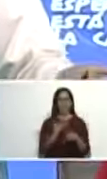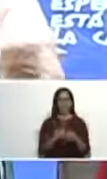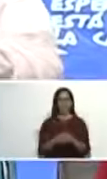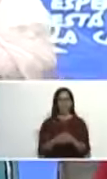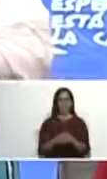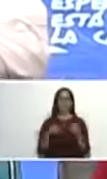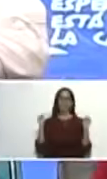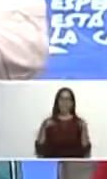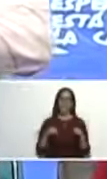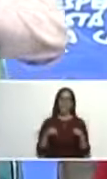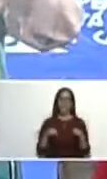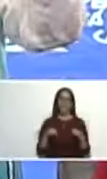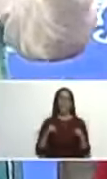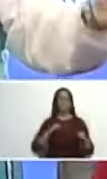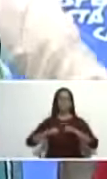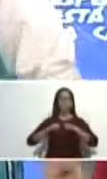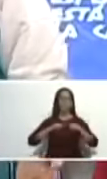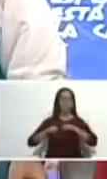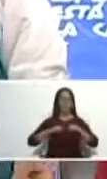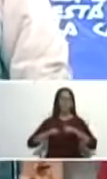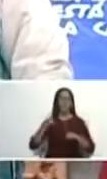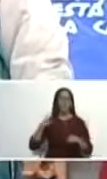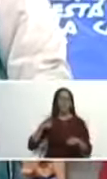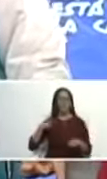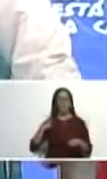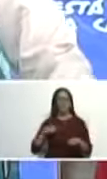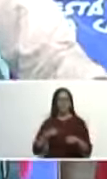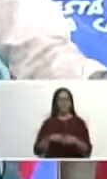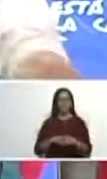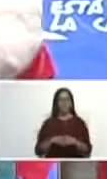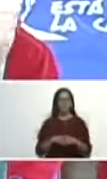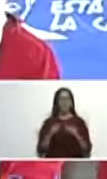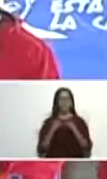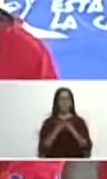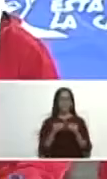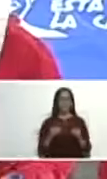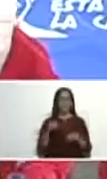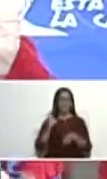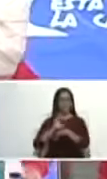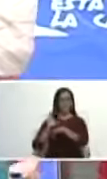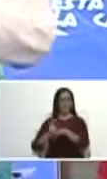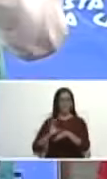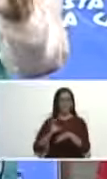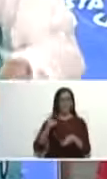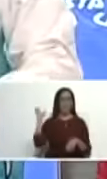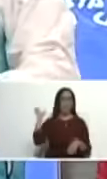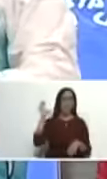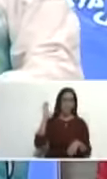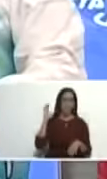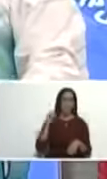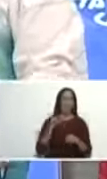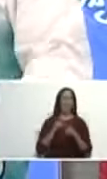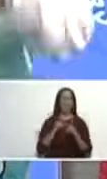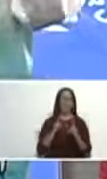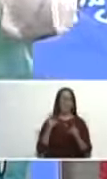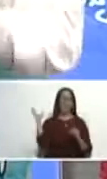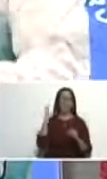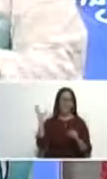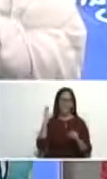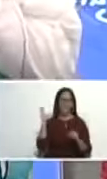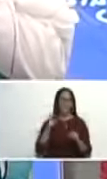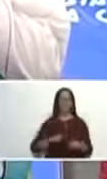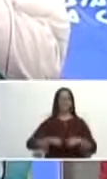de esta inmensa movilización que hemos tenido en todas las ciudades del país, pero en Caracas sobre todo